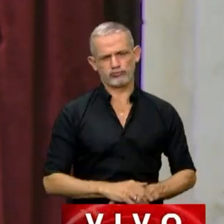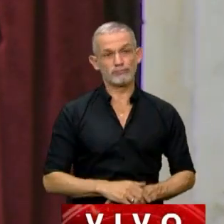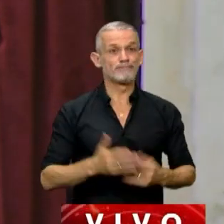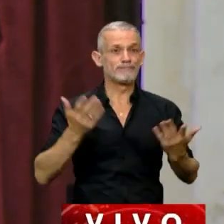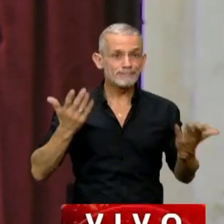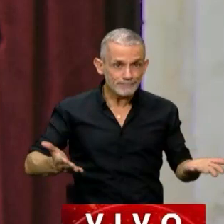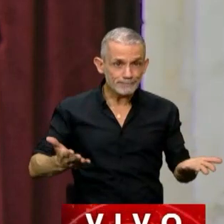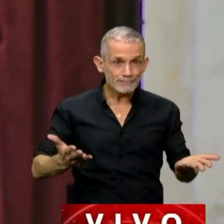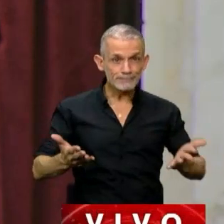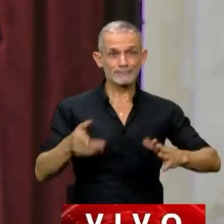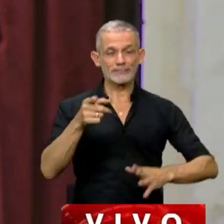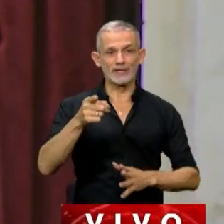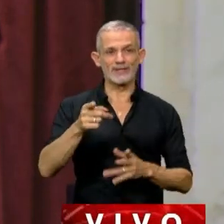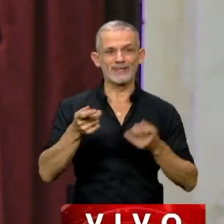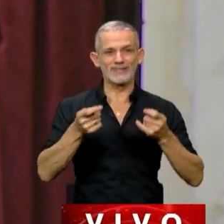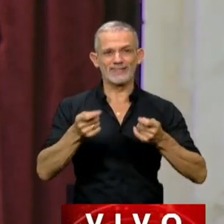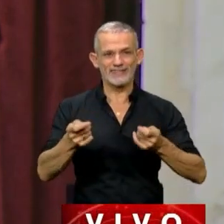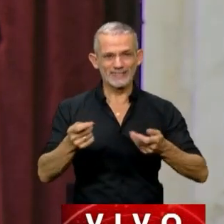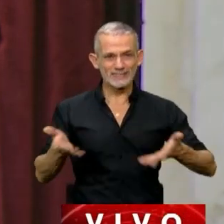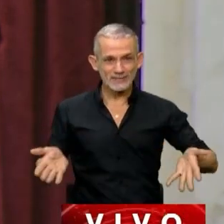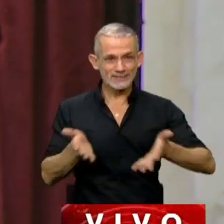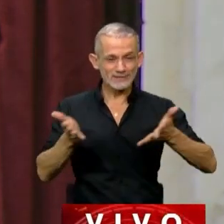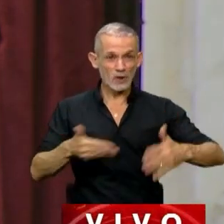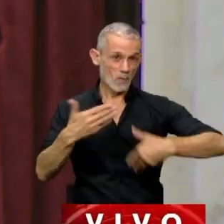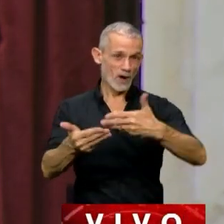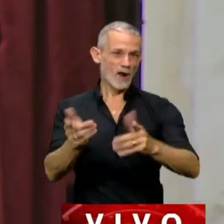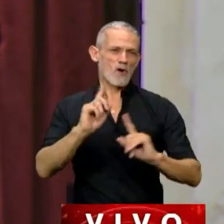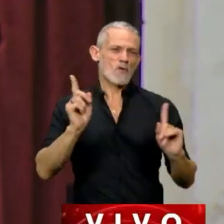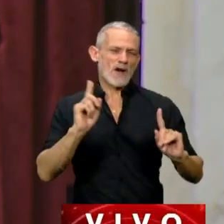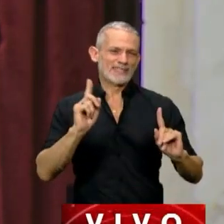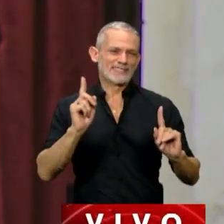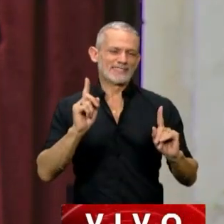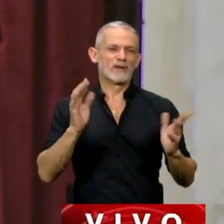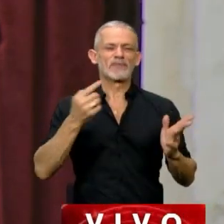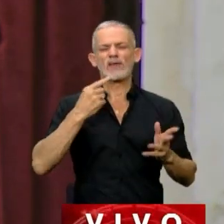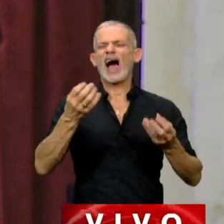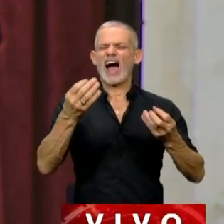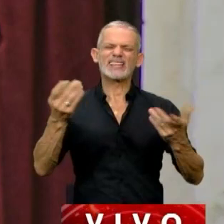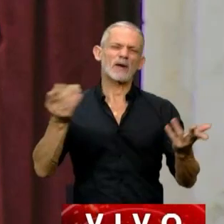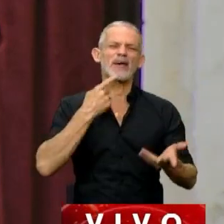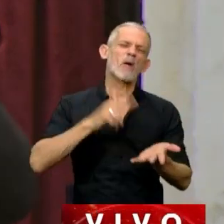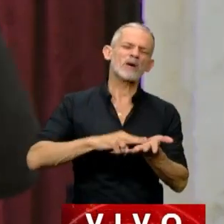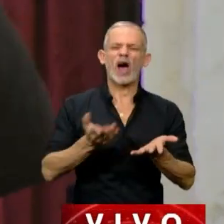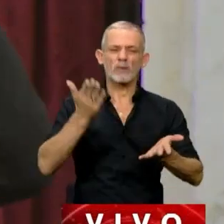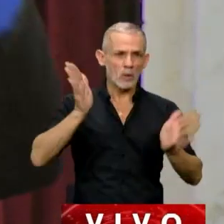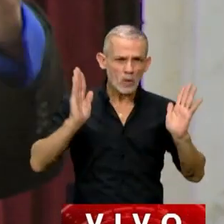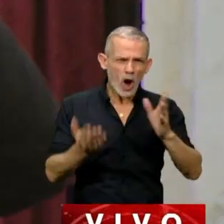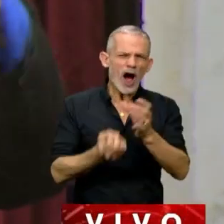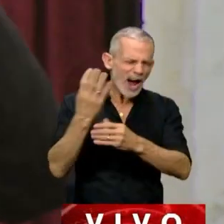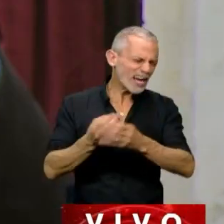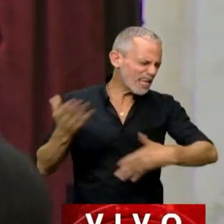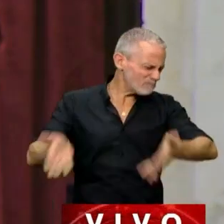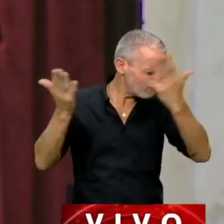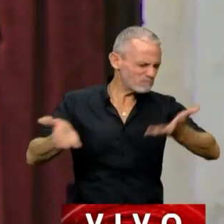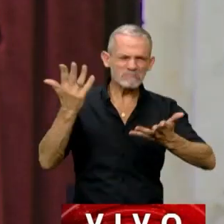sea que están estimulando. Ya no es decirle, bueno, pueden aumentar un poco. No, creen nuevos impuestos,